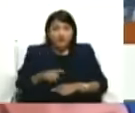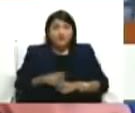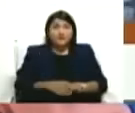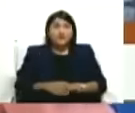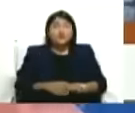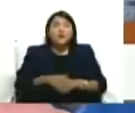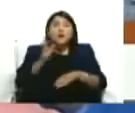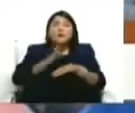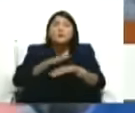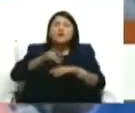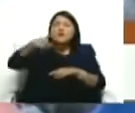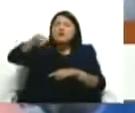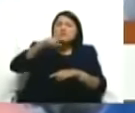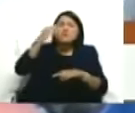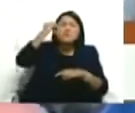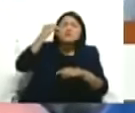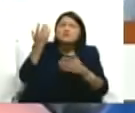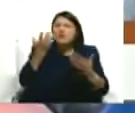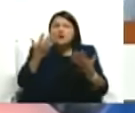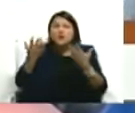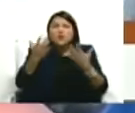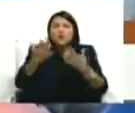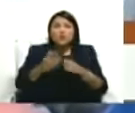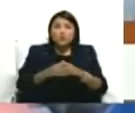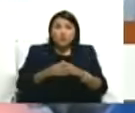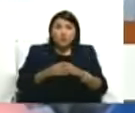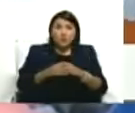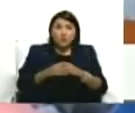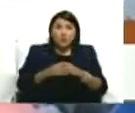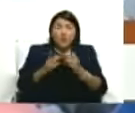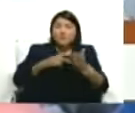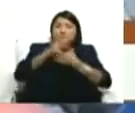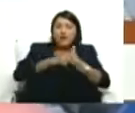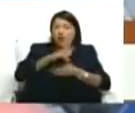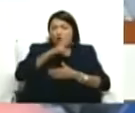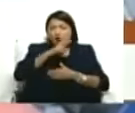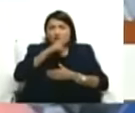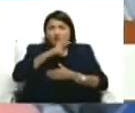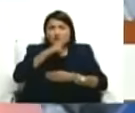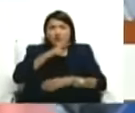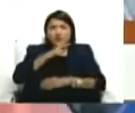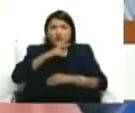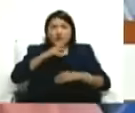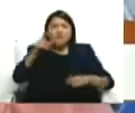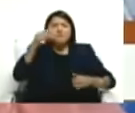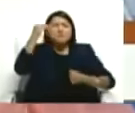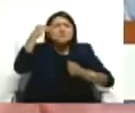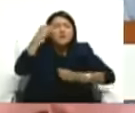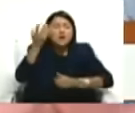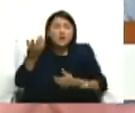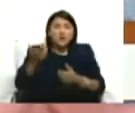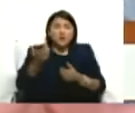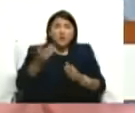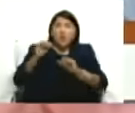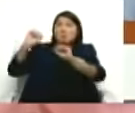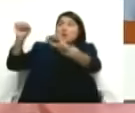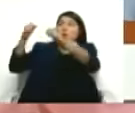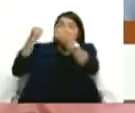Porque ellos pensaron, el plan macabro, perverso, ellos pensaron que con el